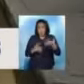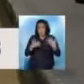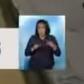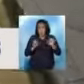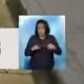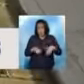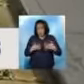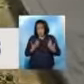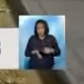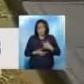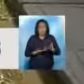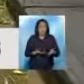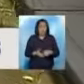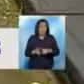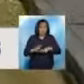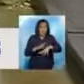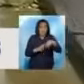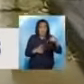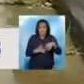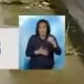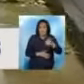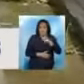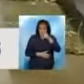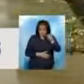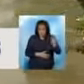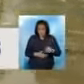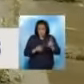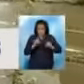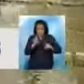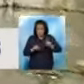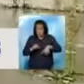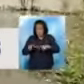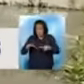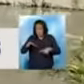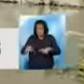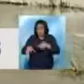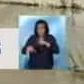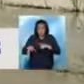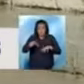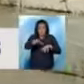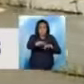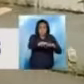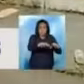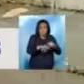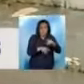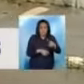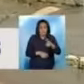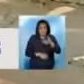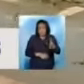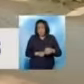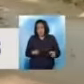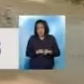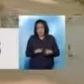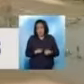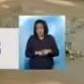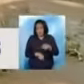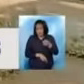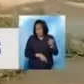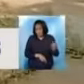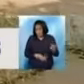logrado drenar la mayor cantidad, pero hay zonas donde está todavía empozado un poco de este líquido y también está en un